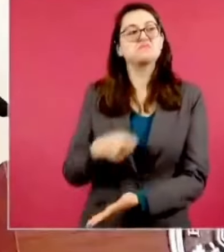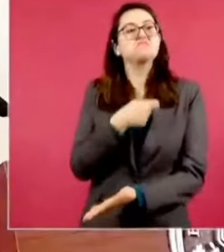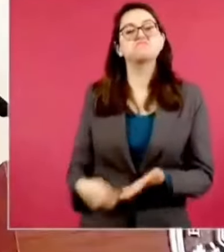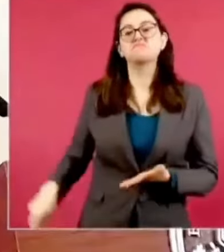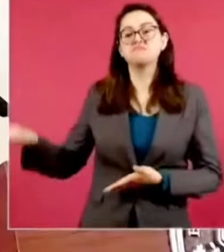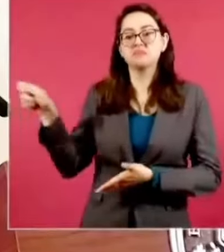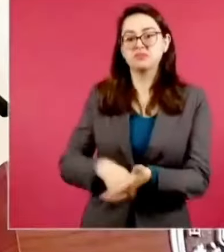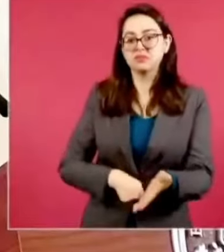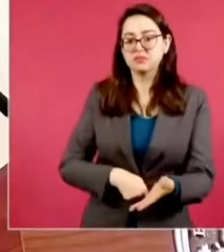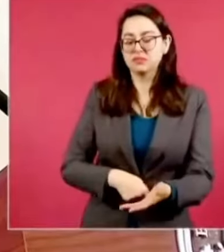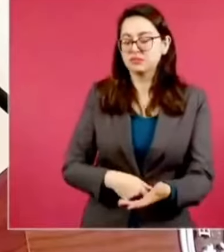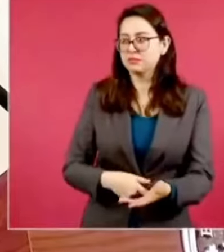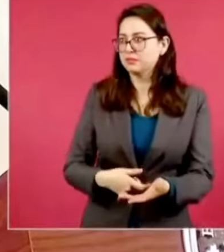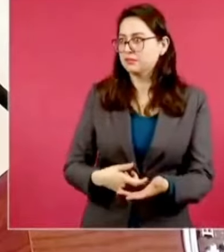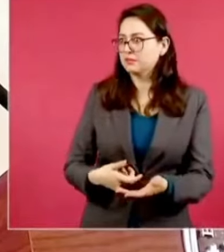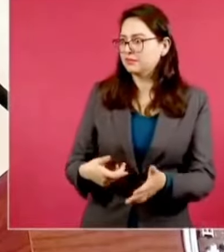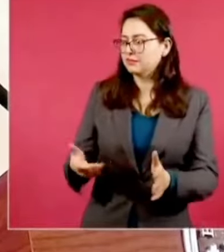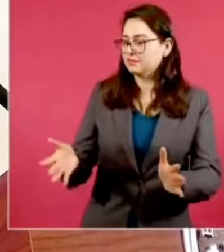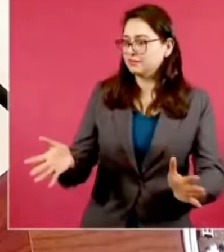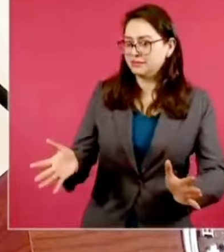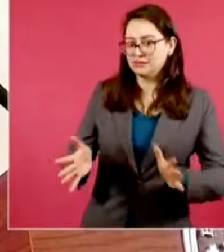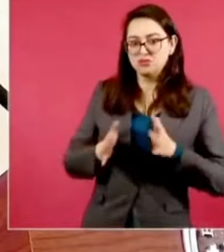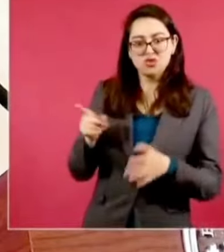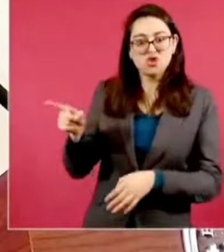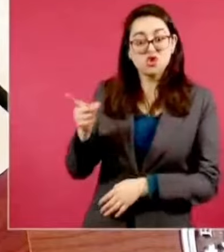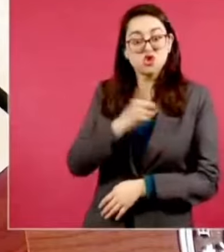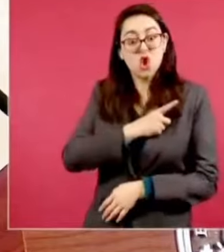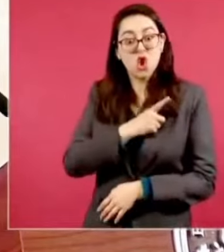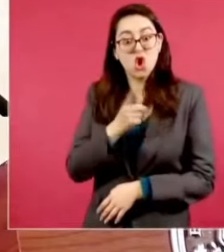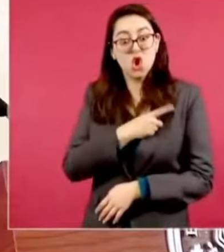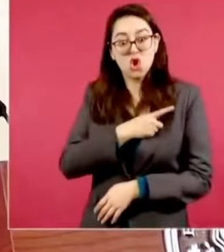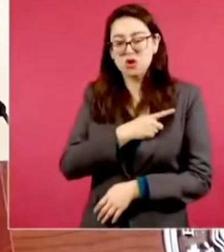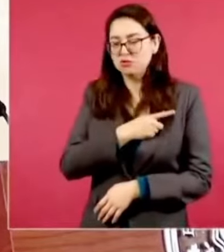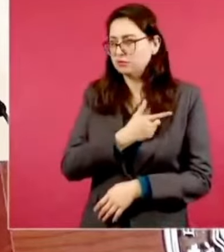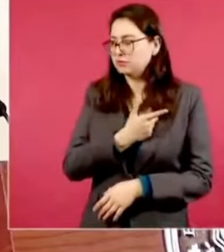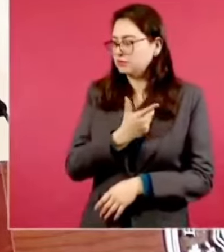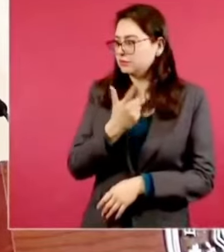la ley eléctrica, porque